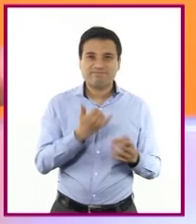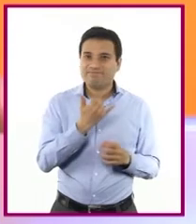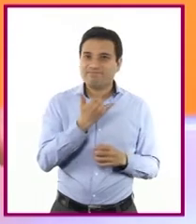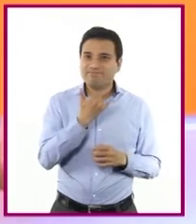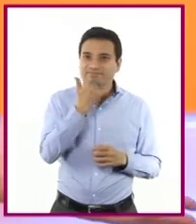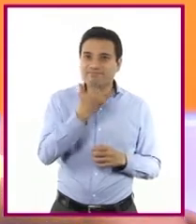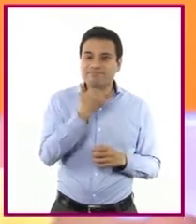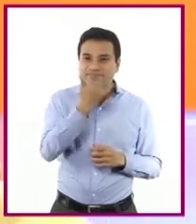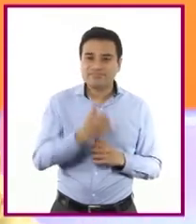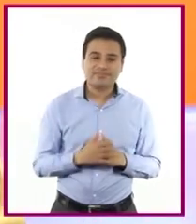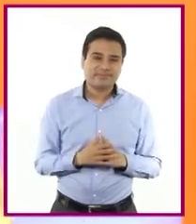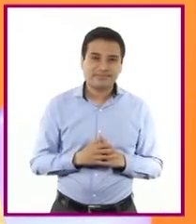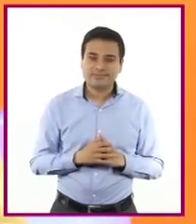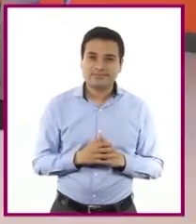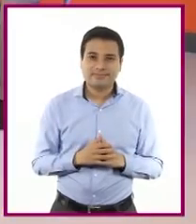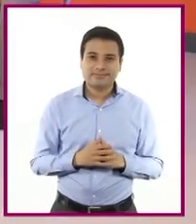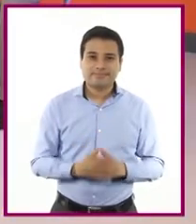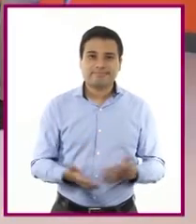incorrecta.